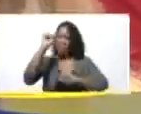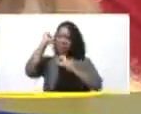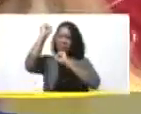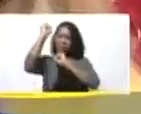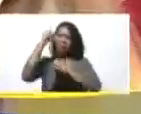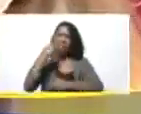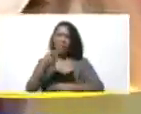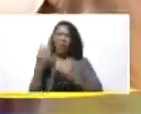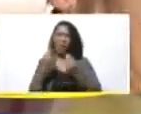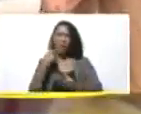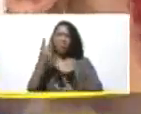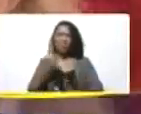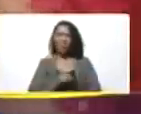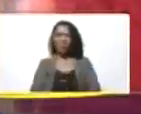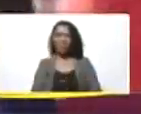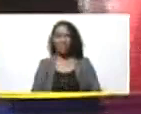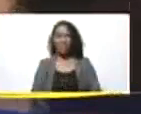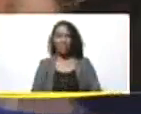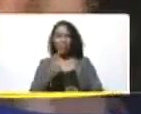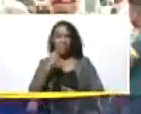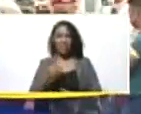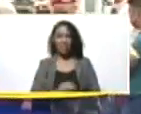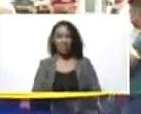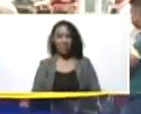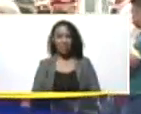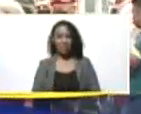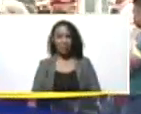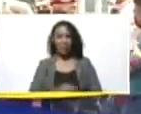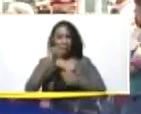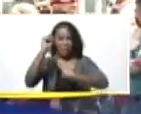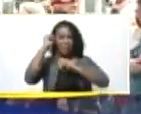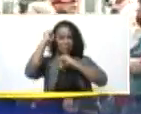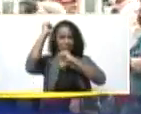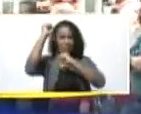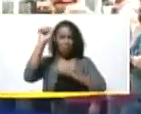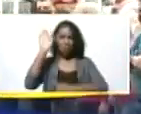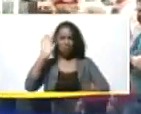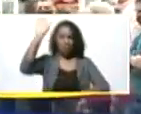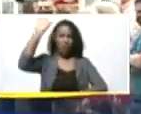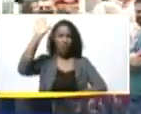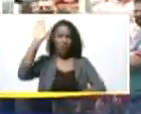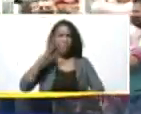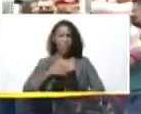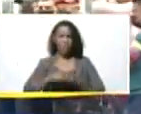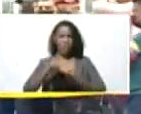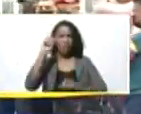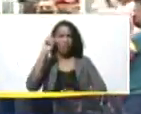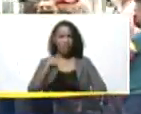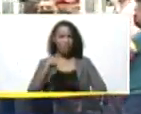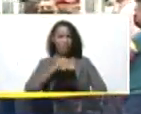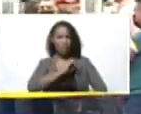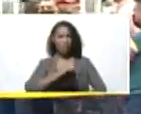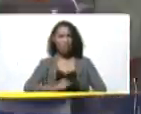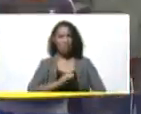dice. ¿Cómo es que decirle, para ver? Mira, mira. ¡Venceremos!, Super Silita también. Y mi super